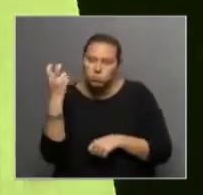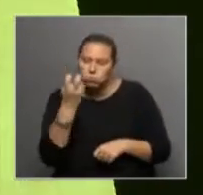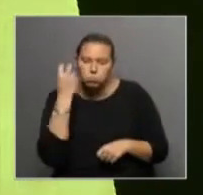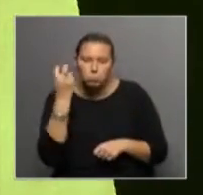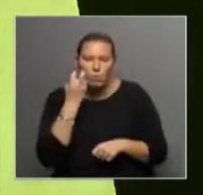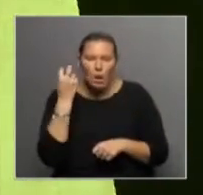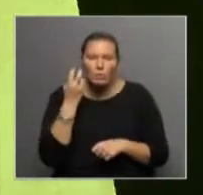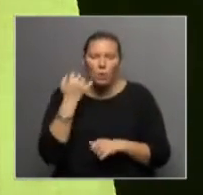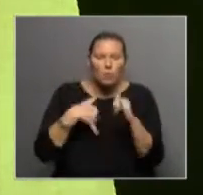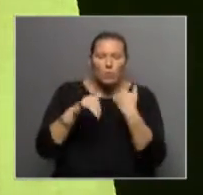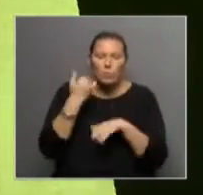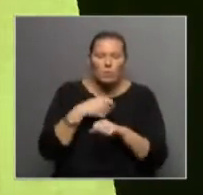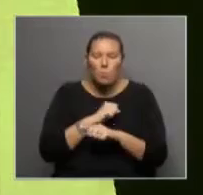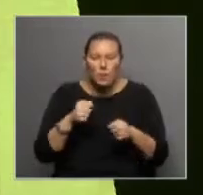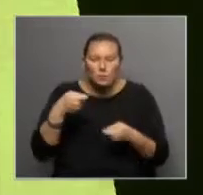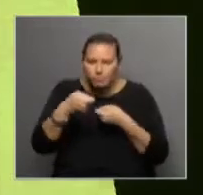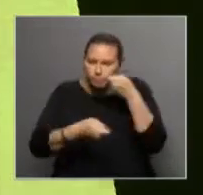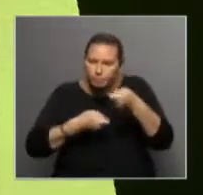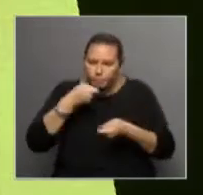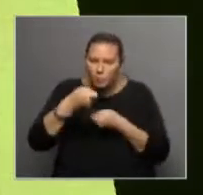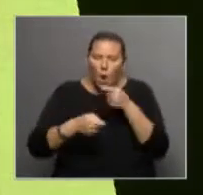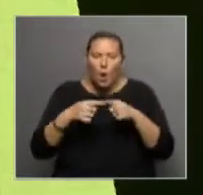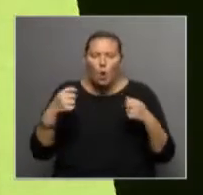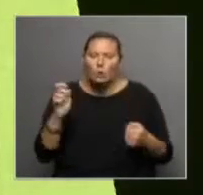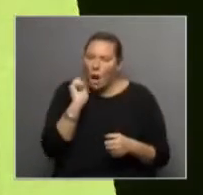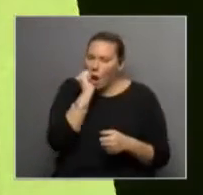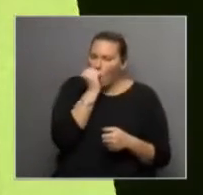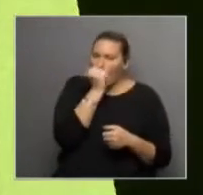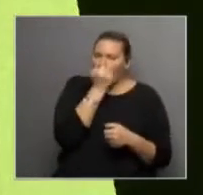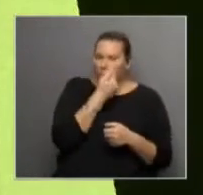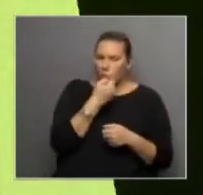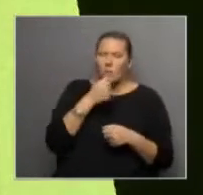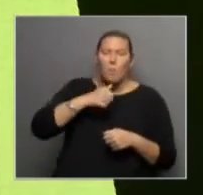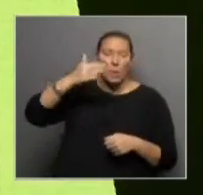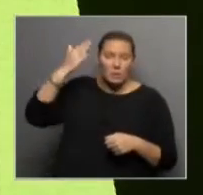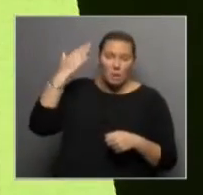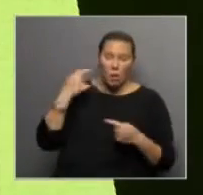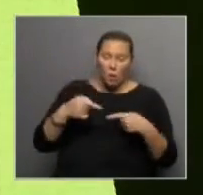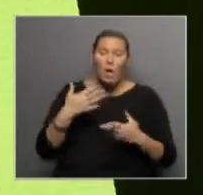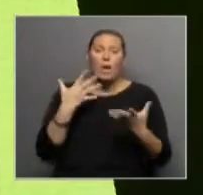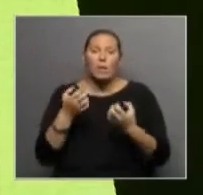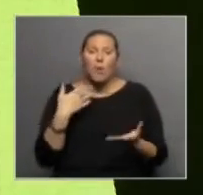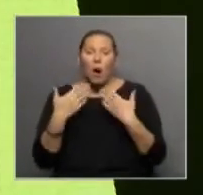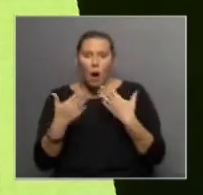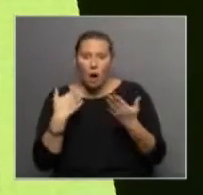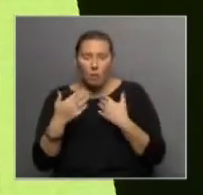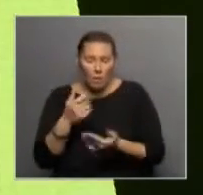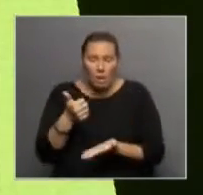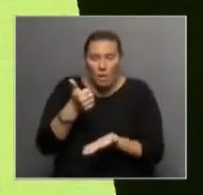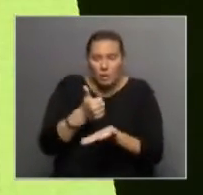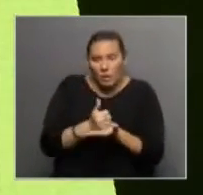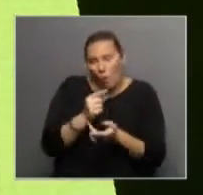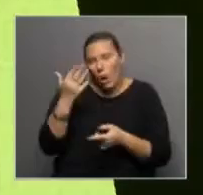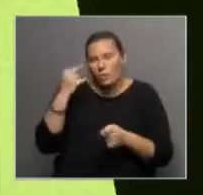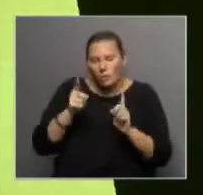pistas que permitan reconstruir lo que permanece oculto de nuestro pasado reciente. Hoy queremos conversar con quienes están o estuvieron al